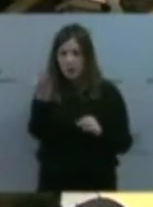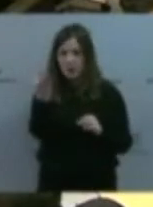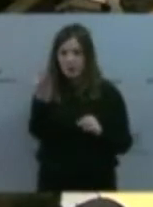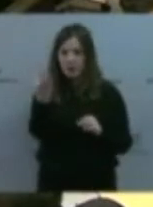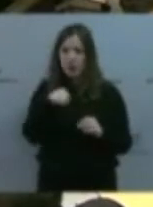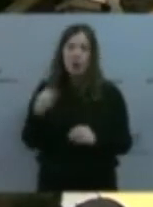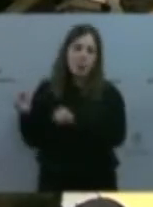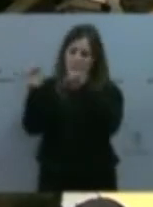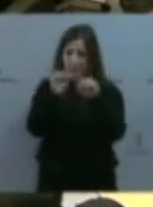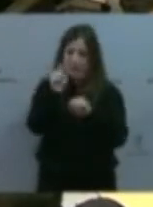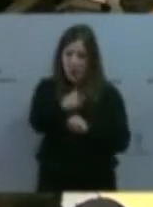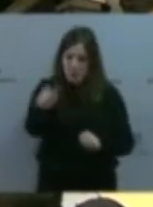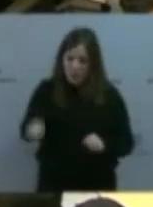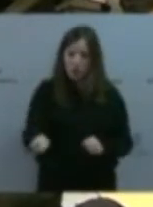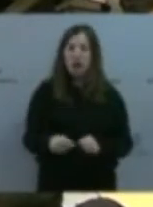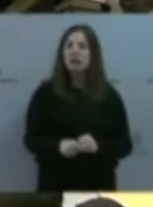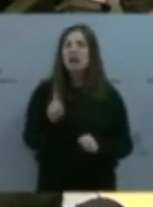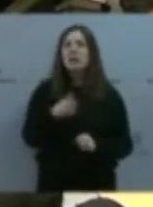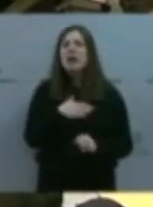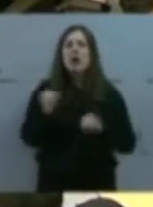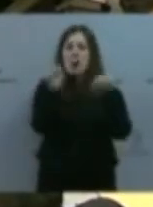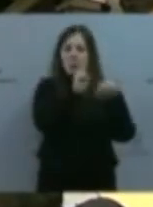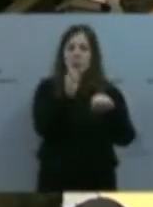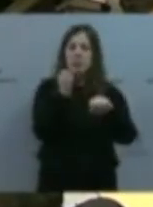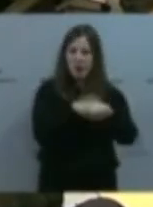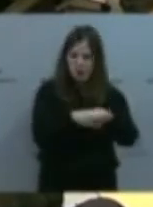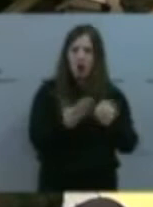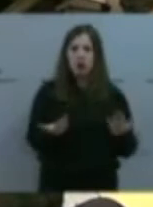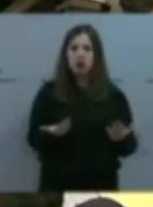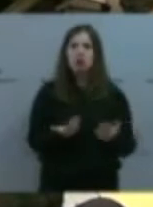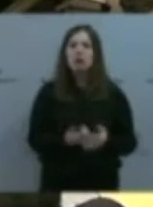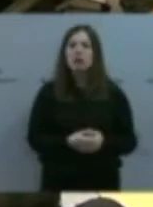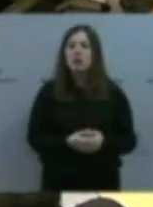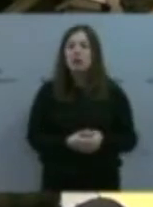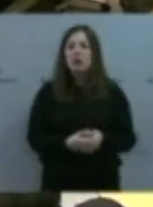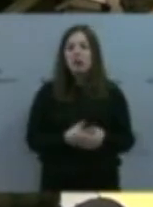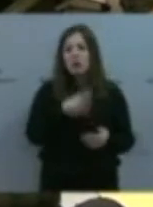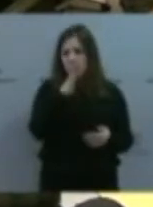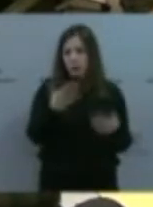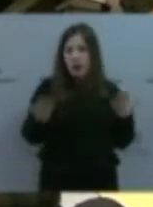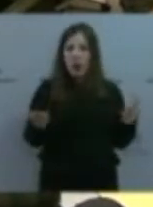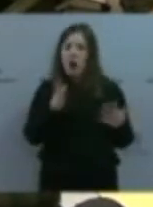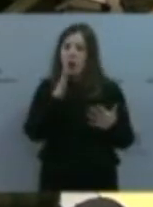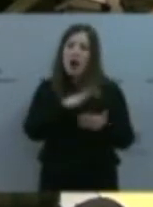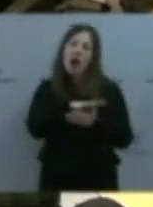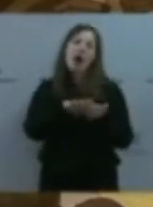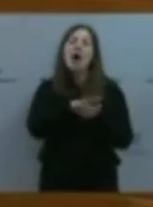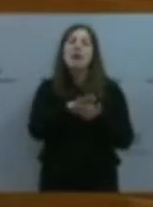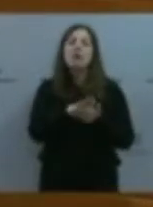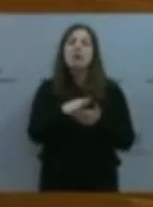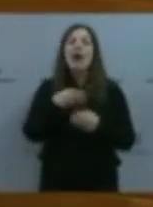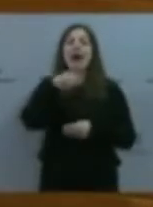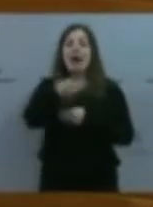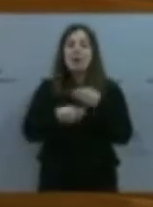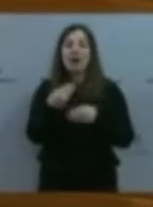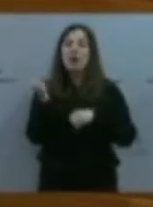los propios fondos. Porque, claro, ahora que estamos hablando de la aplicación de los nuevos fondos, el debate que hay que abrir, que a lo mejor hay que ser sinceros,